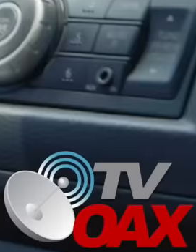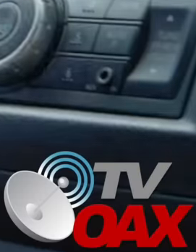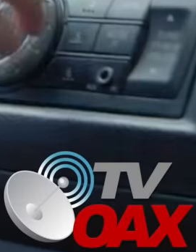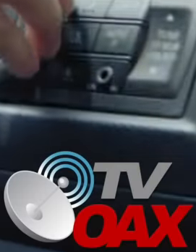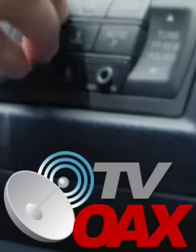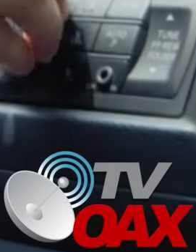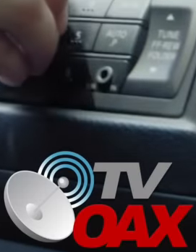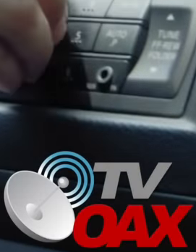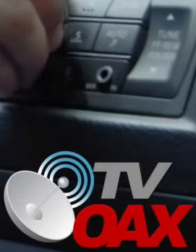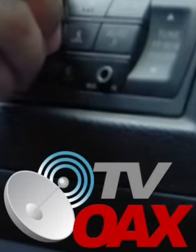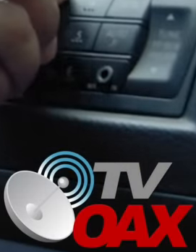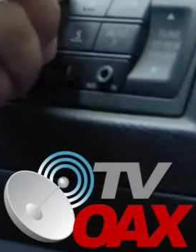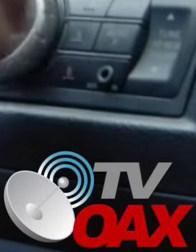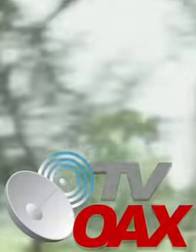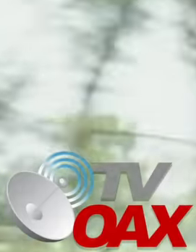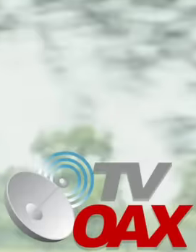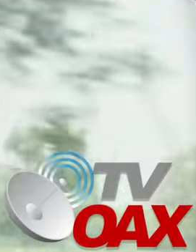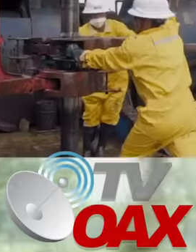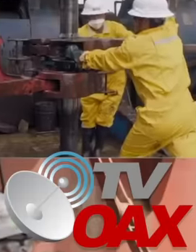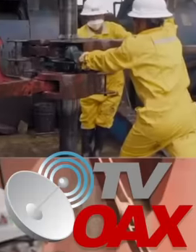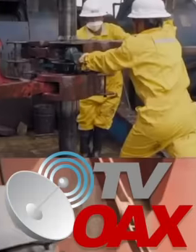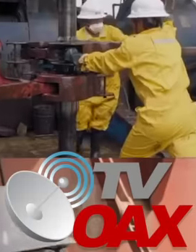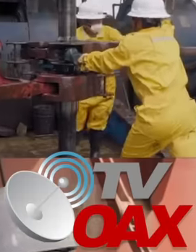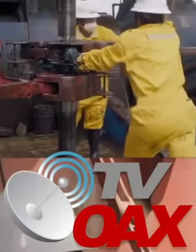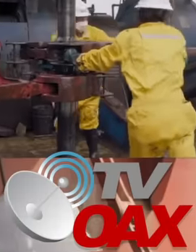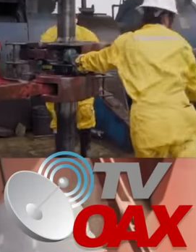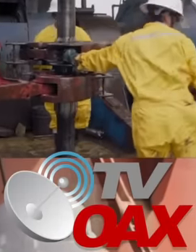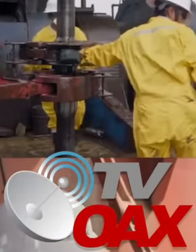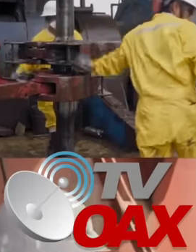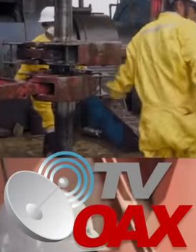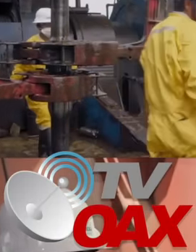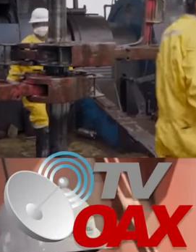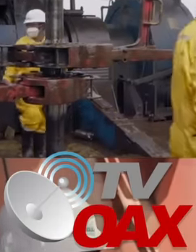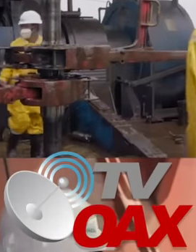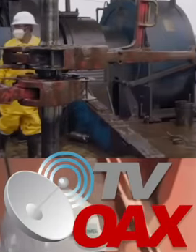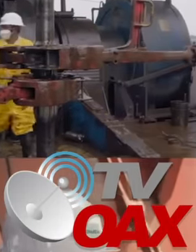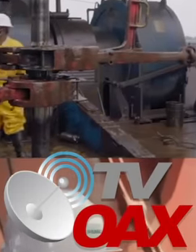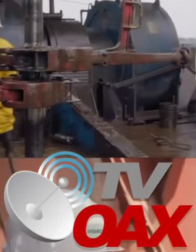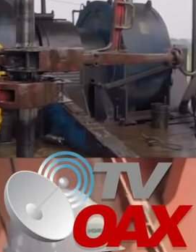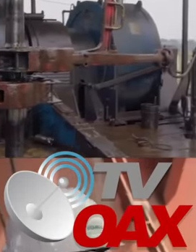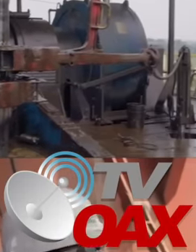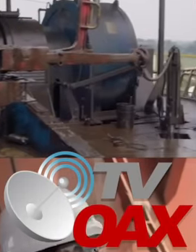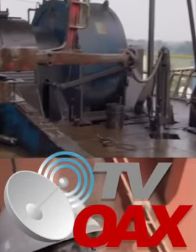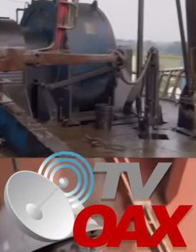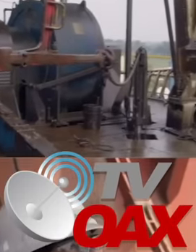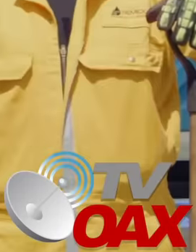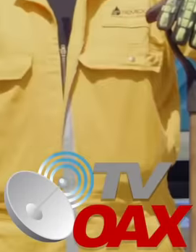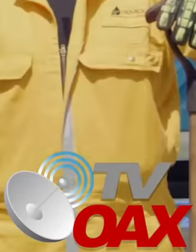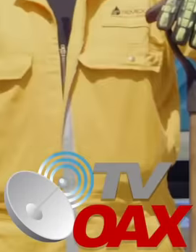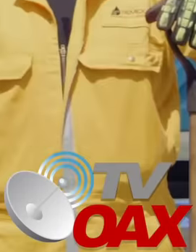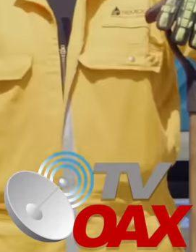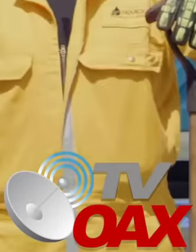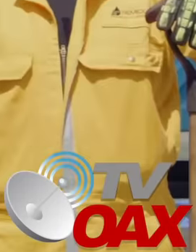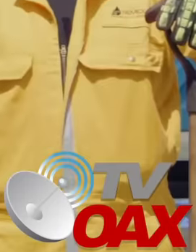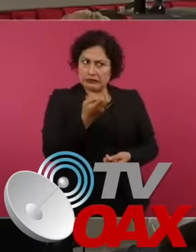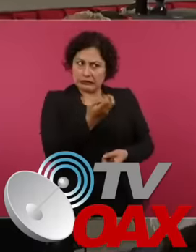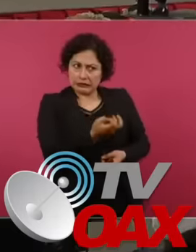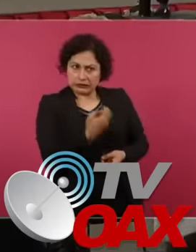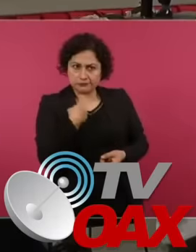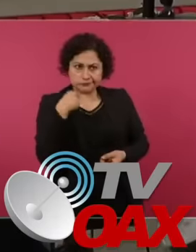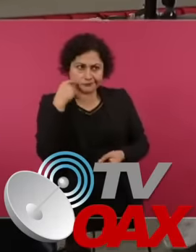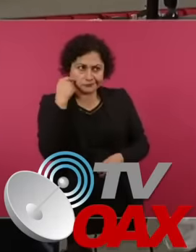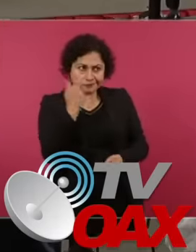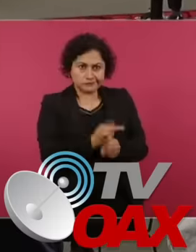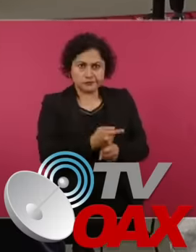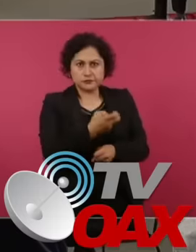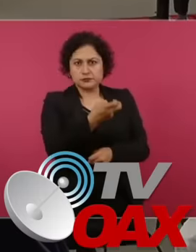petrolera Pemex. Sin embargo, la imagen y el audio no coinciden, por lo que incluso su aparición es